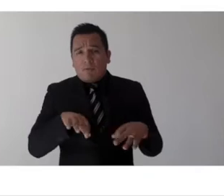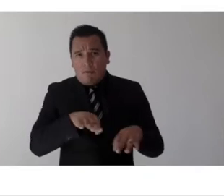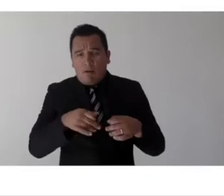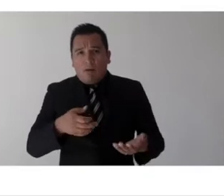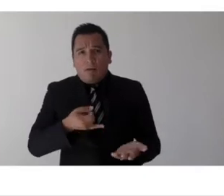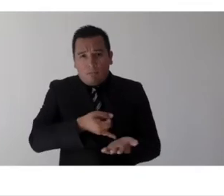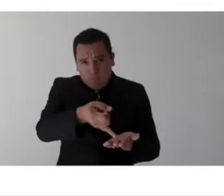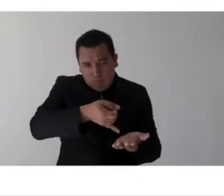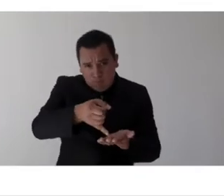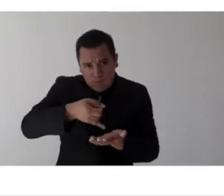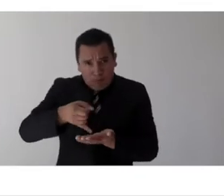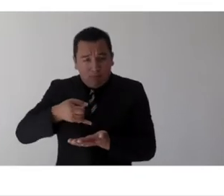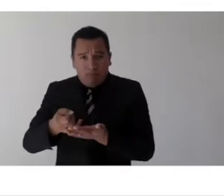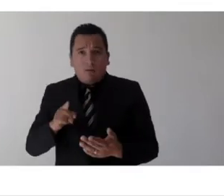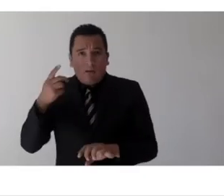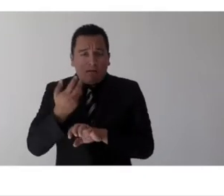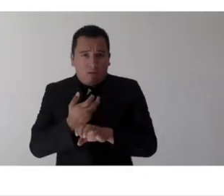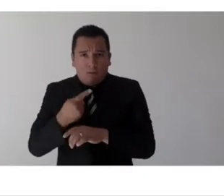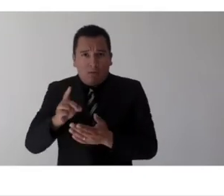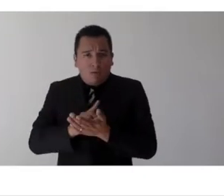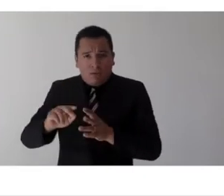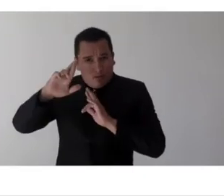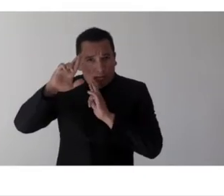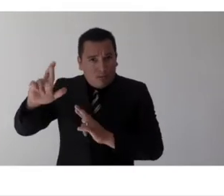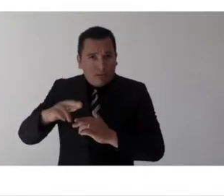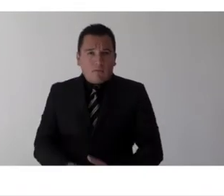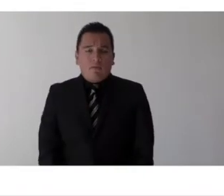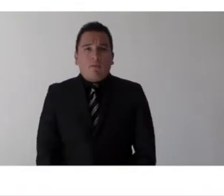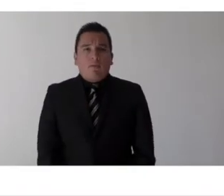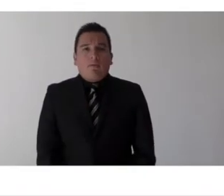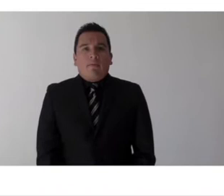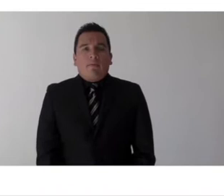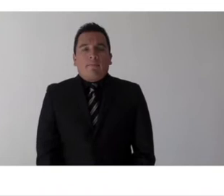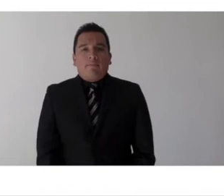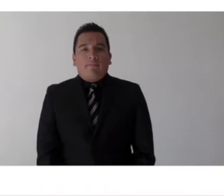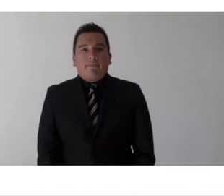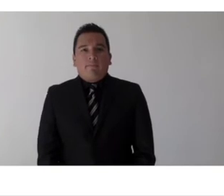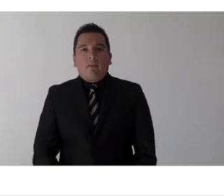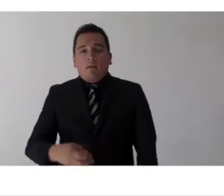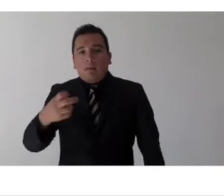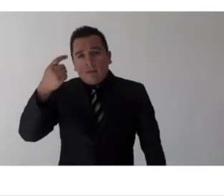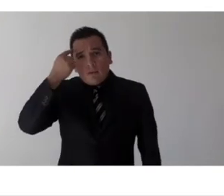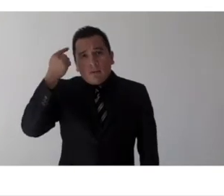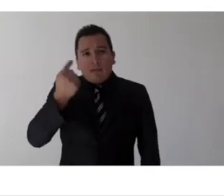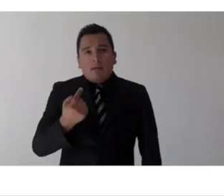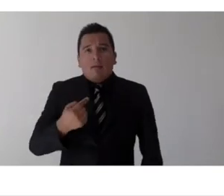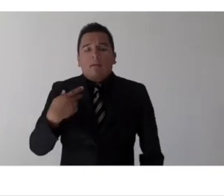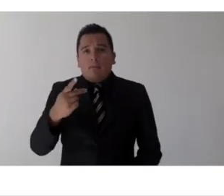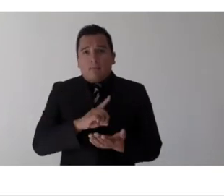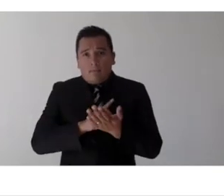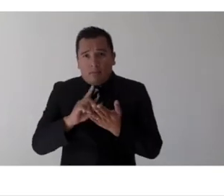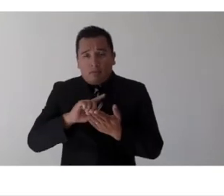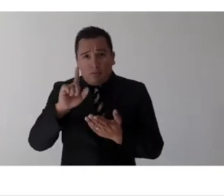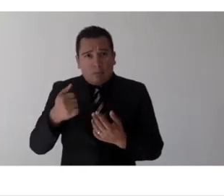proyectos enormes de movimientos sociales que generan capacidades para exigir derechos y que eventualmente se convierten en una realidad. Entonces,